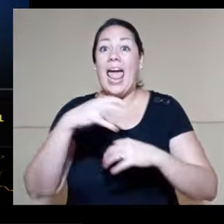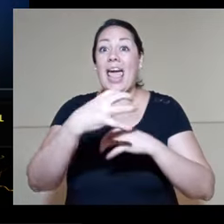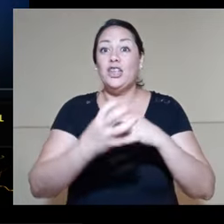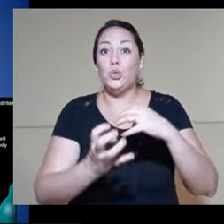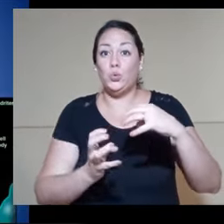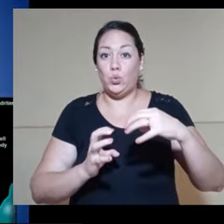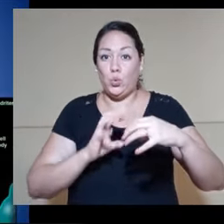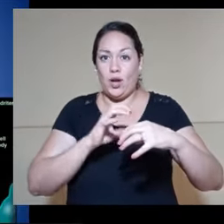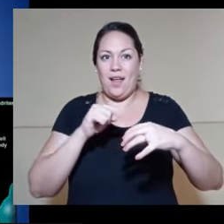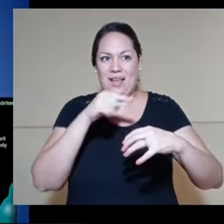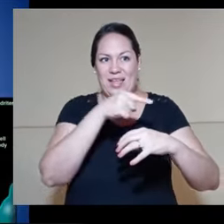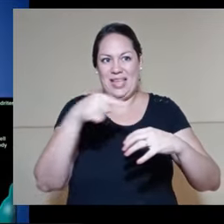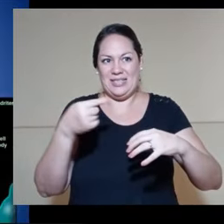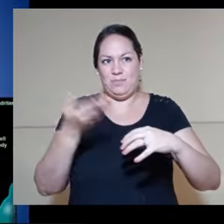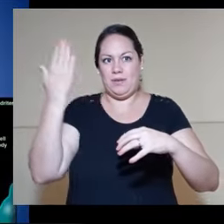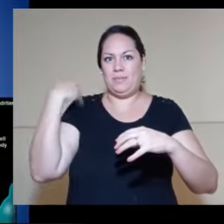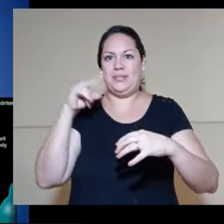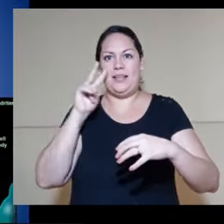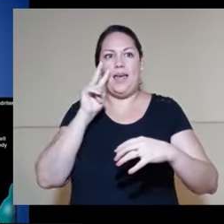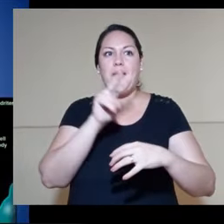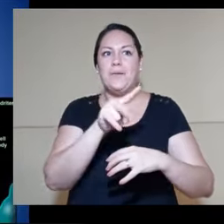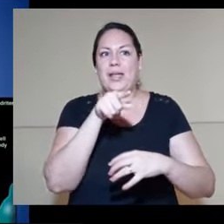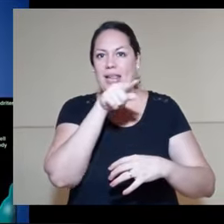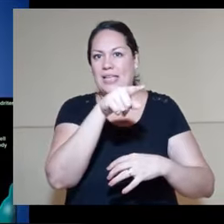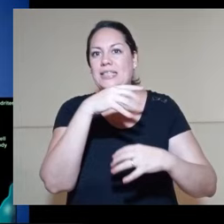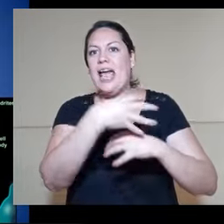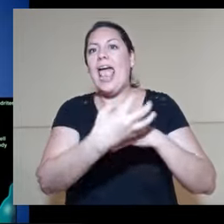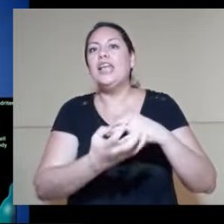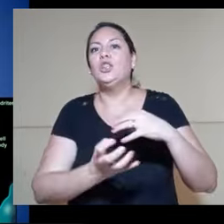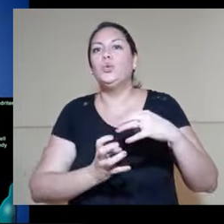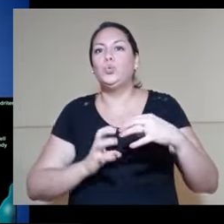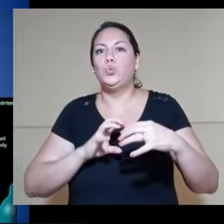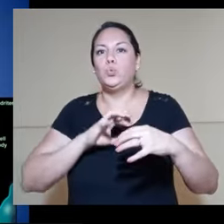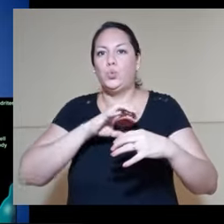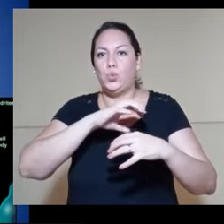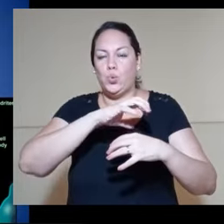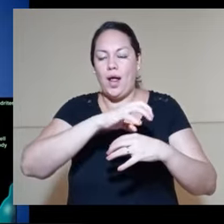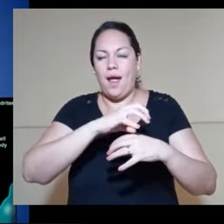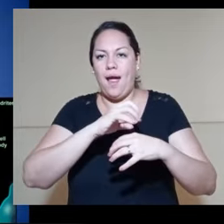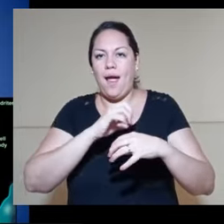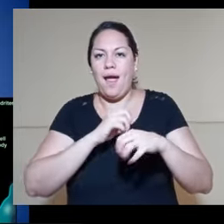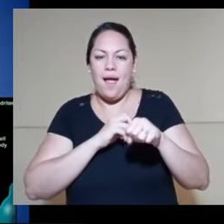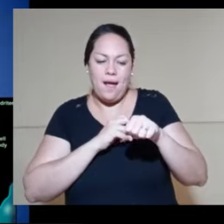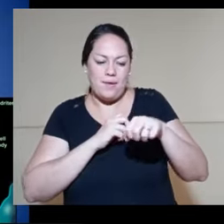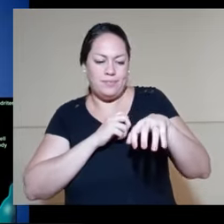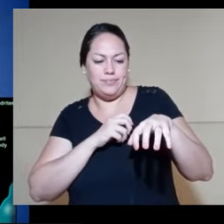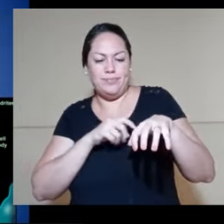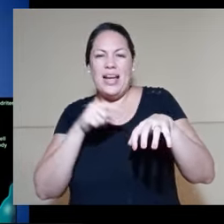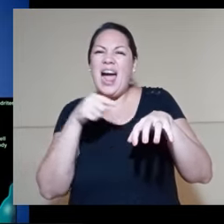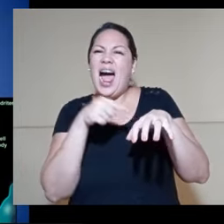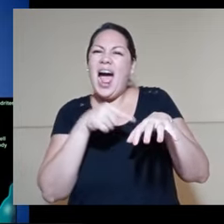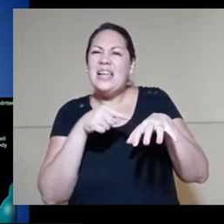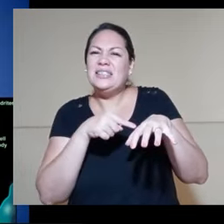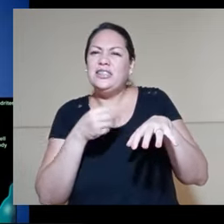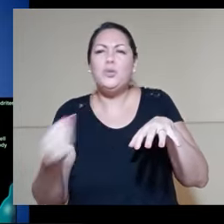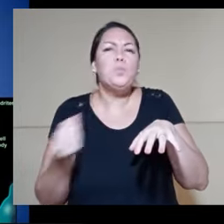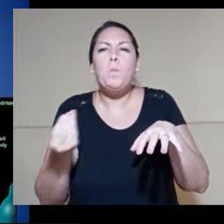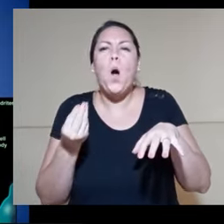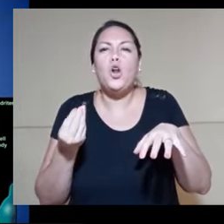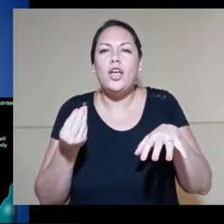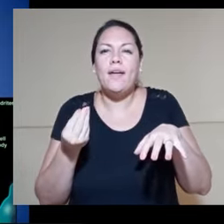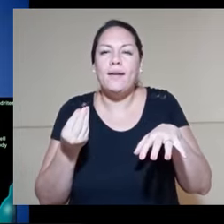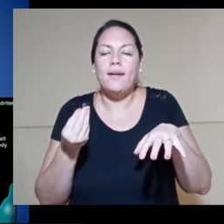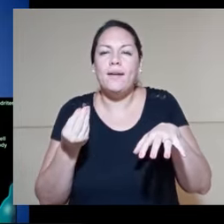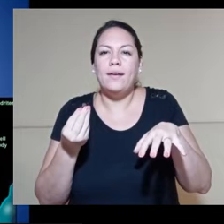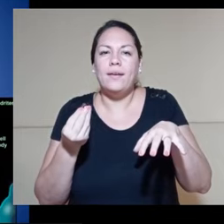Entonces, repasemos la estructura, esto es lo que ustedes vieron la semana pasada o la semana anterior, ¿sí? Y por eso la neurona tiene